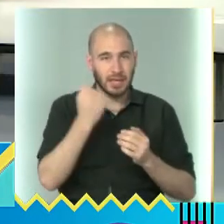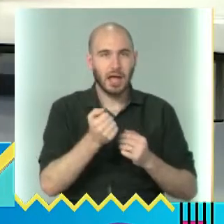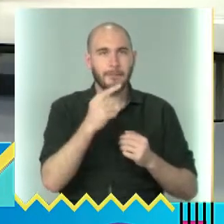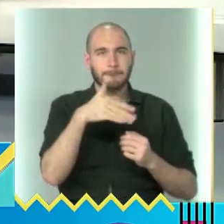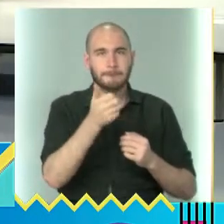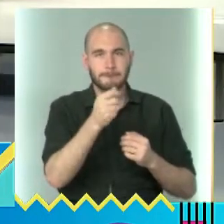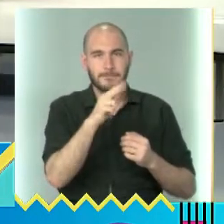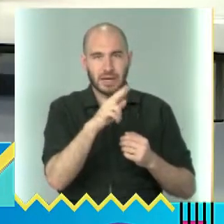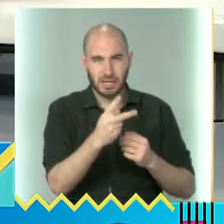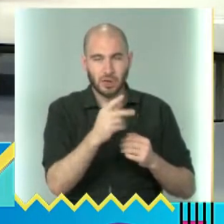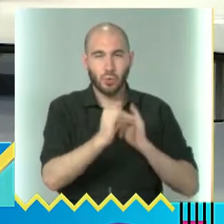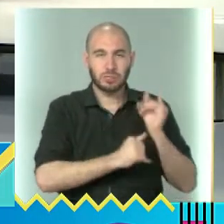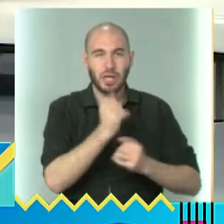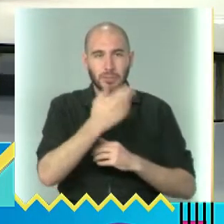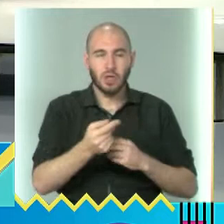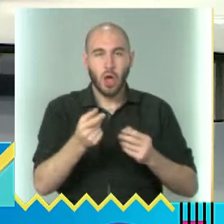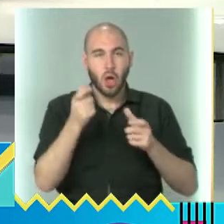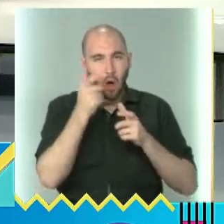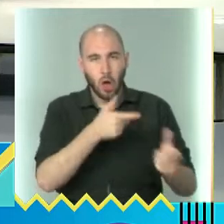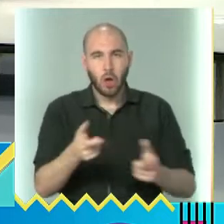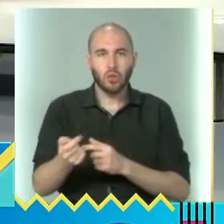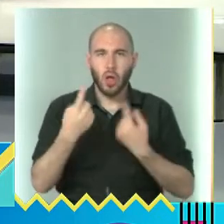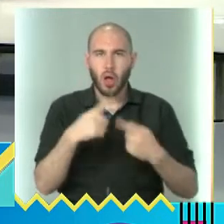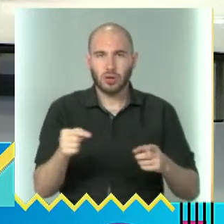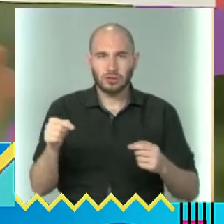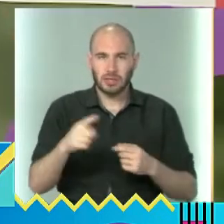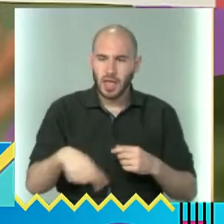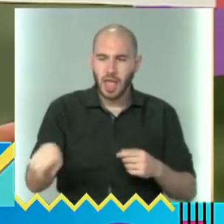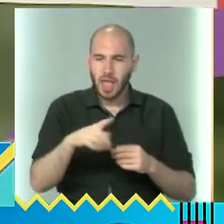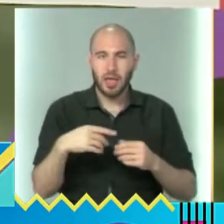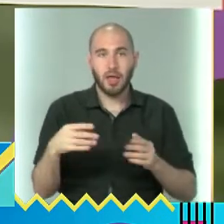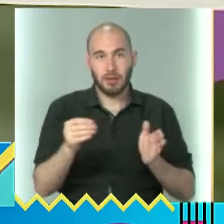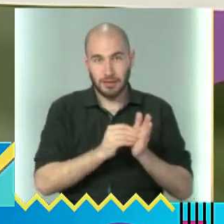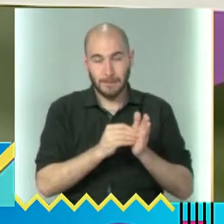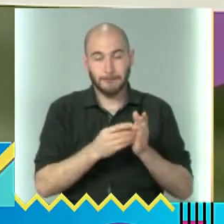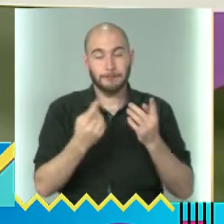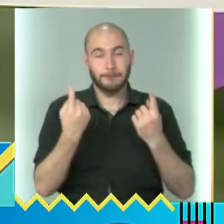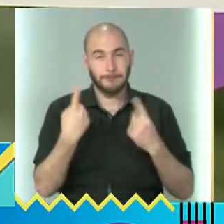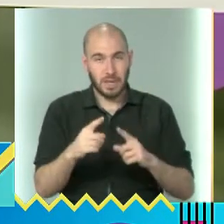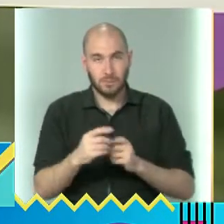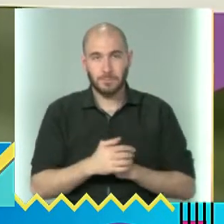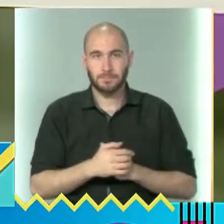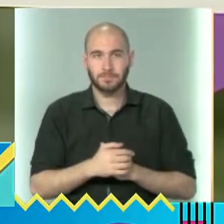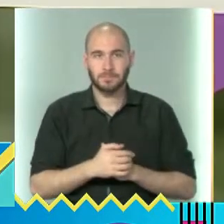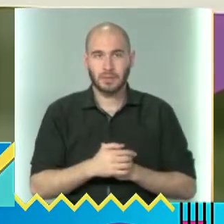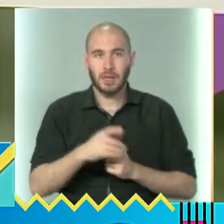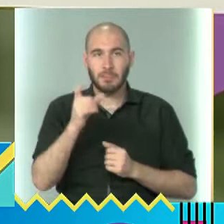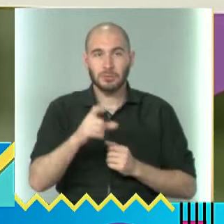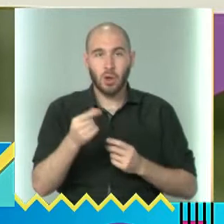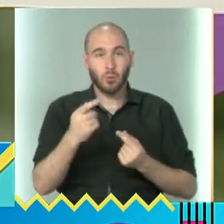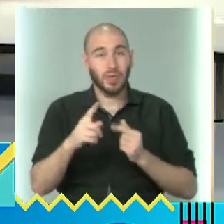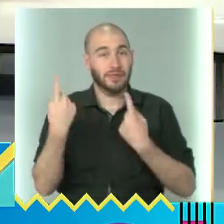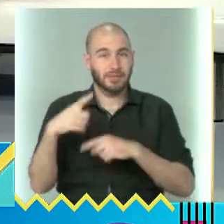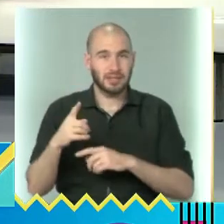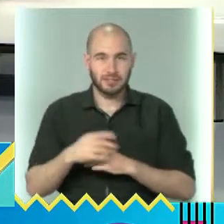dice es justamente, los usuarios no pierden el control de lo que ellos publican, tienen allí. Pero claro, sin embargo, claro, hay alguien que hace otro uso